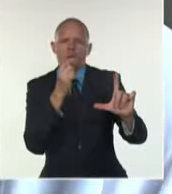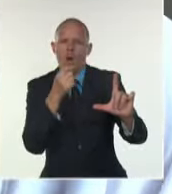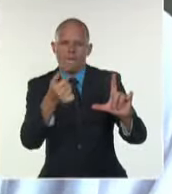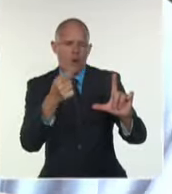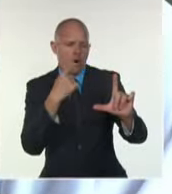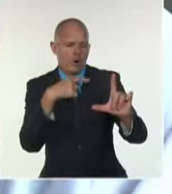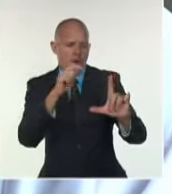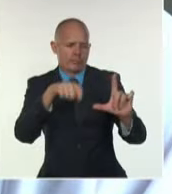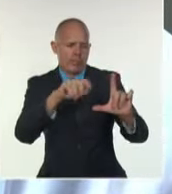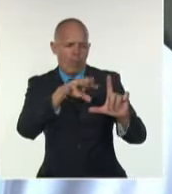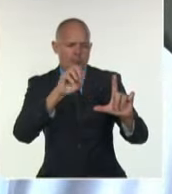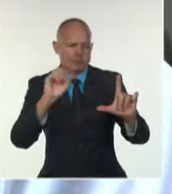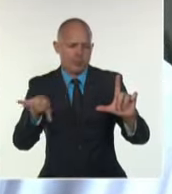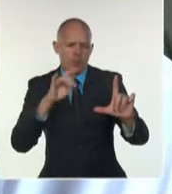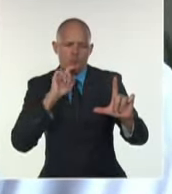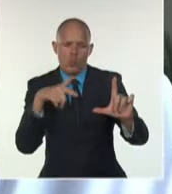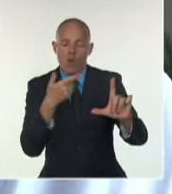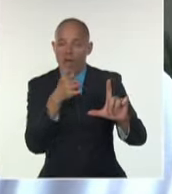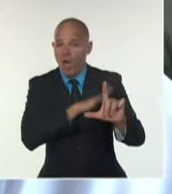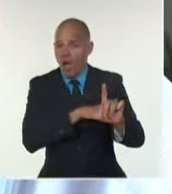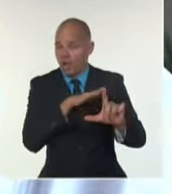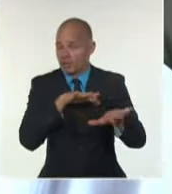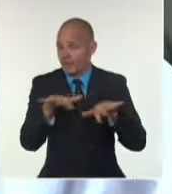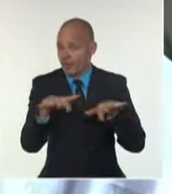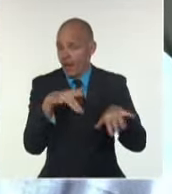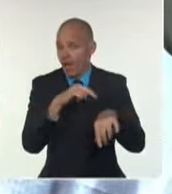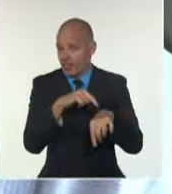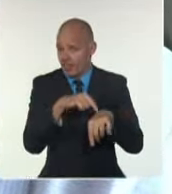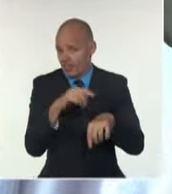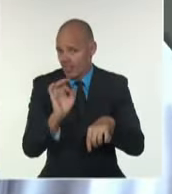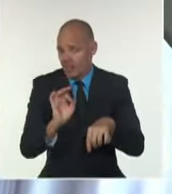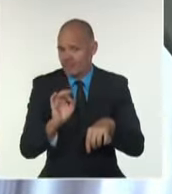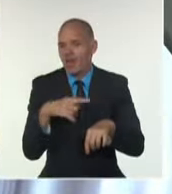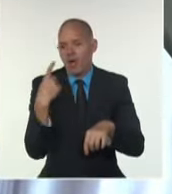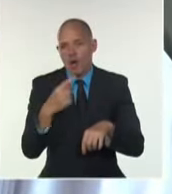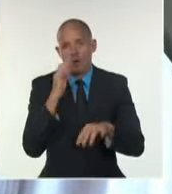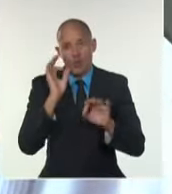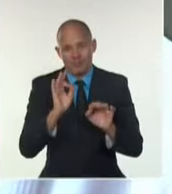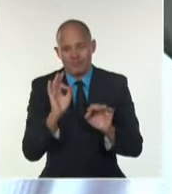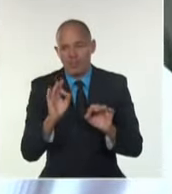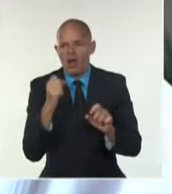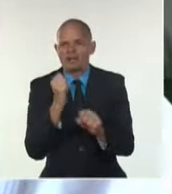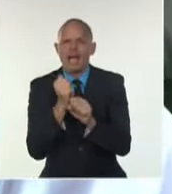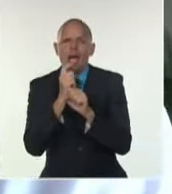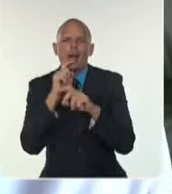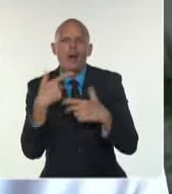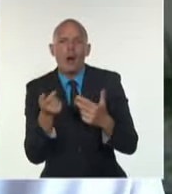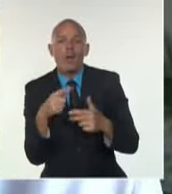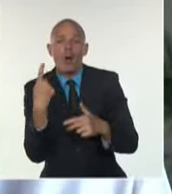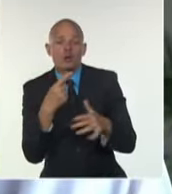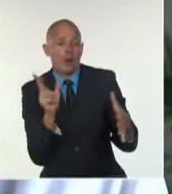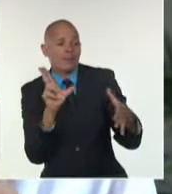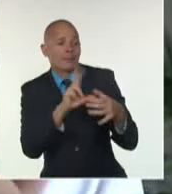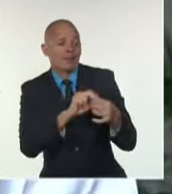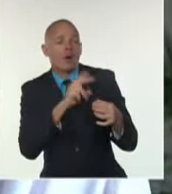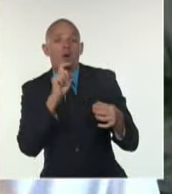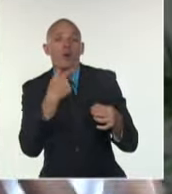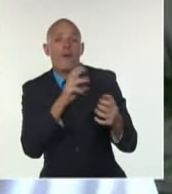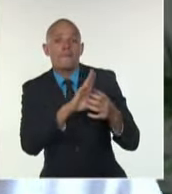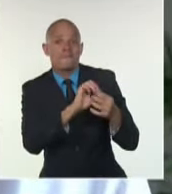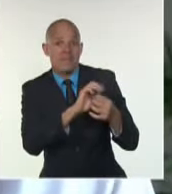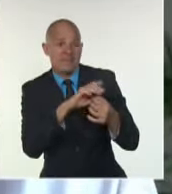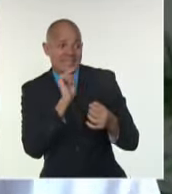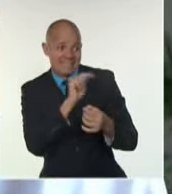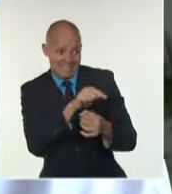posible, requiere una planificación. Entonces, el sistema este que se desarrolló con la MIPYME Evangenio y que lo hemos desarrollado con el CIMEC,